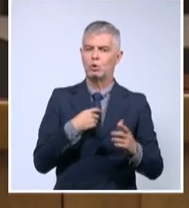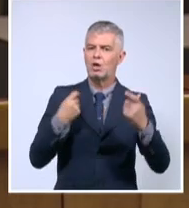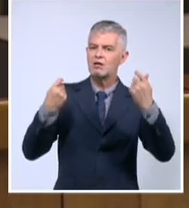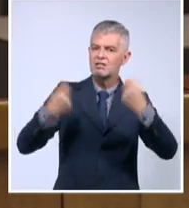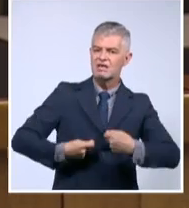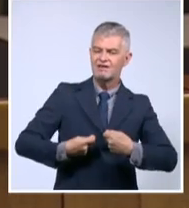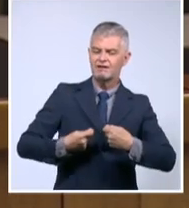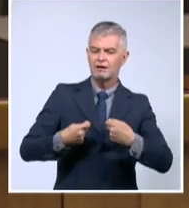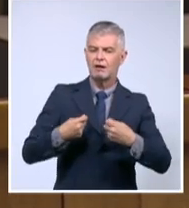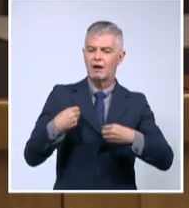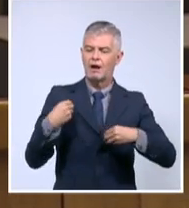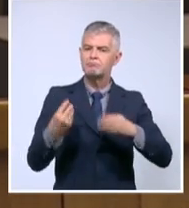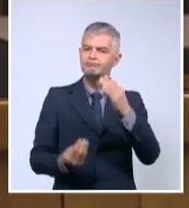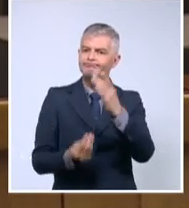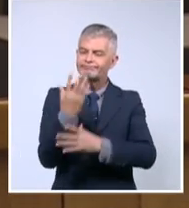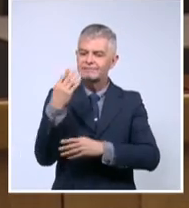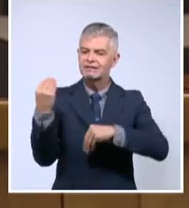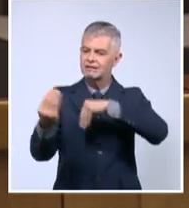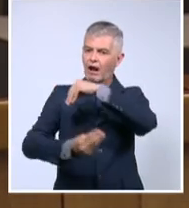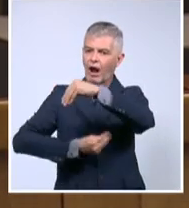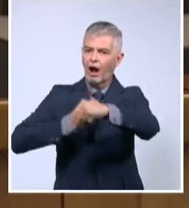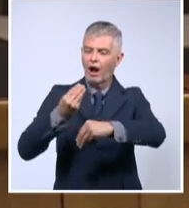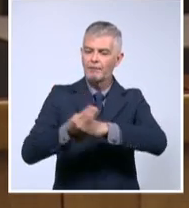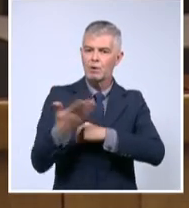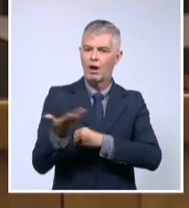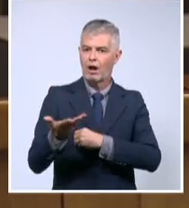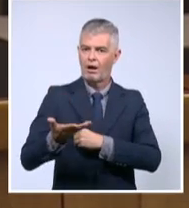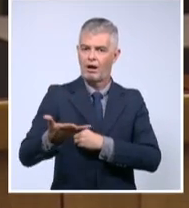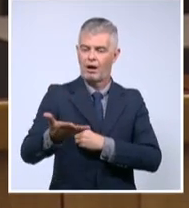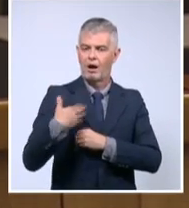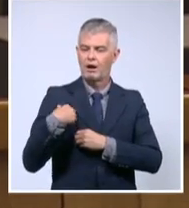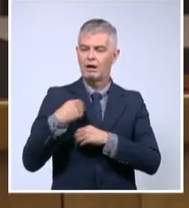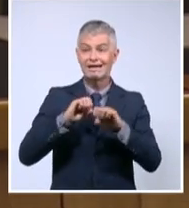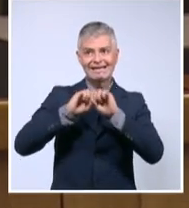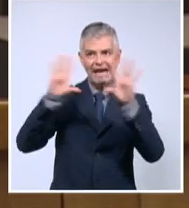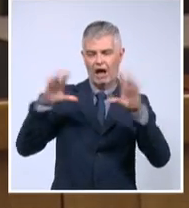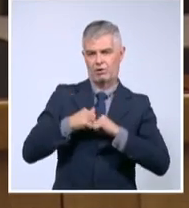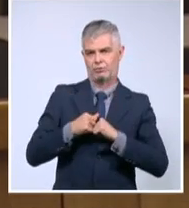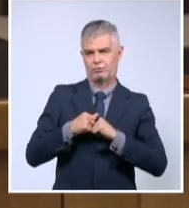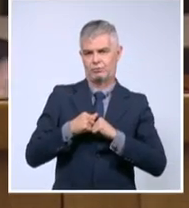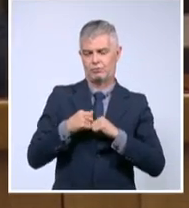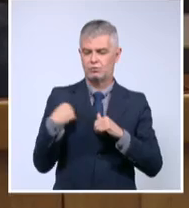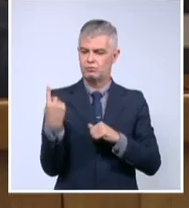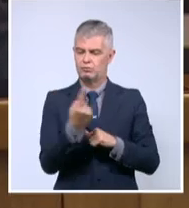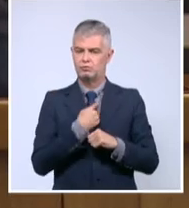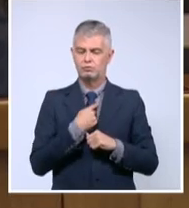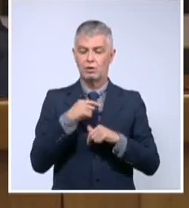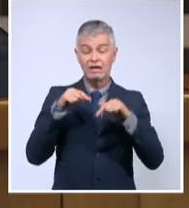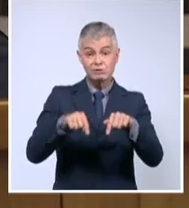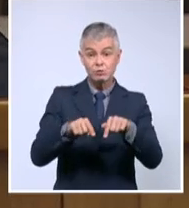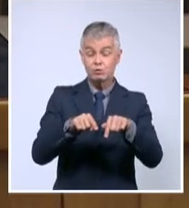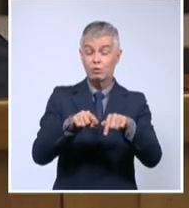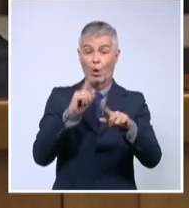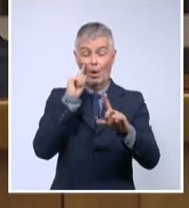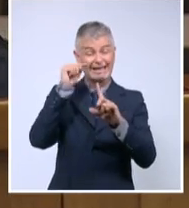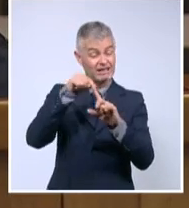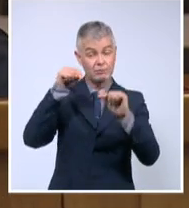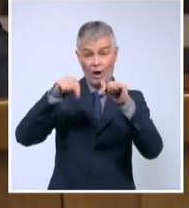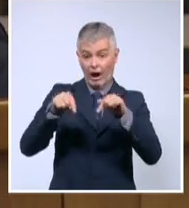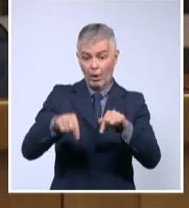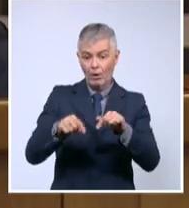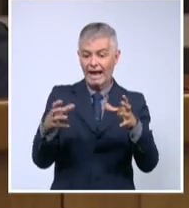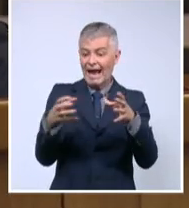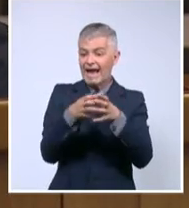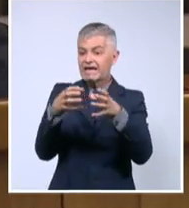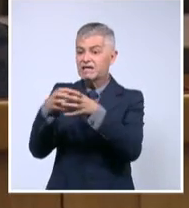las transformaciones con agilidad y lucidez. Es un reto en el que participan en este momento equipos